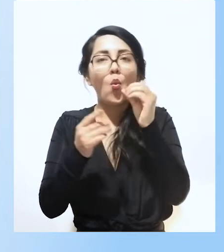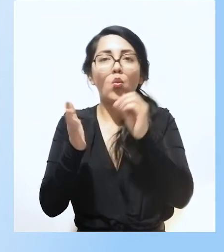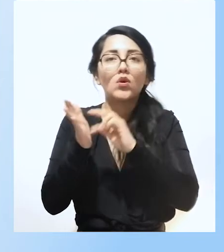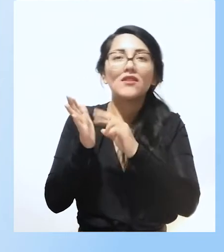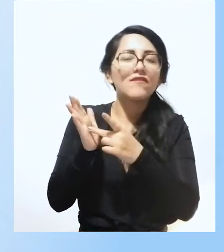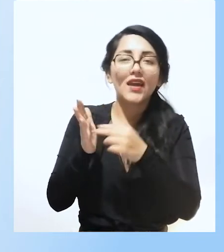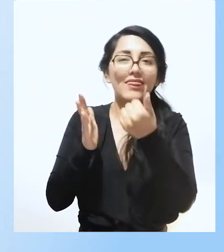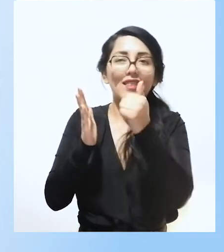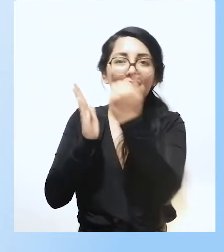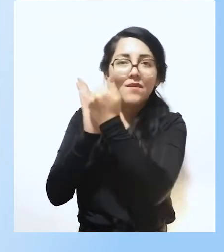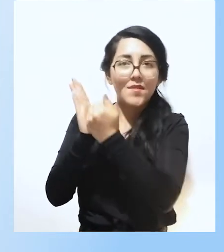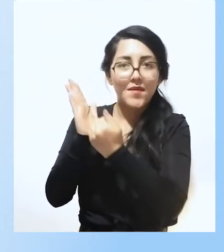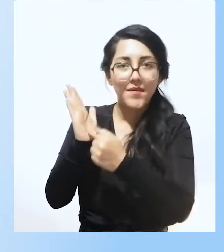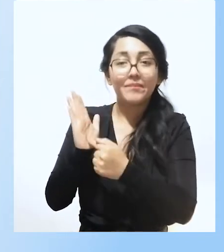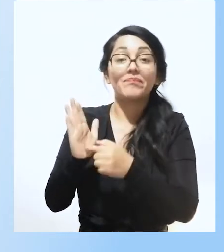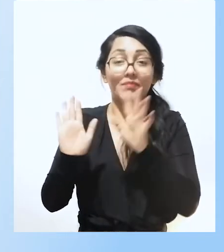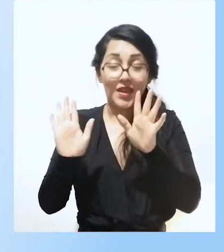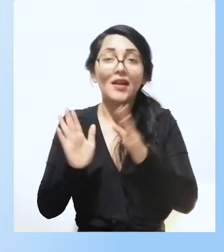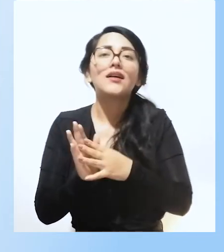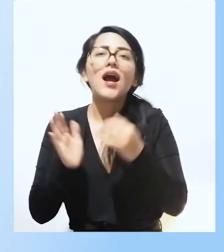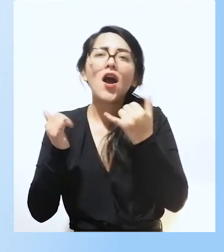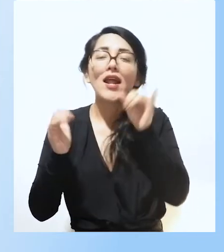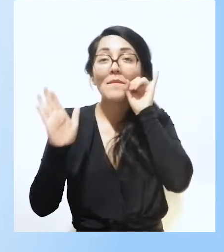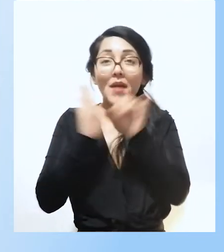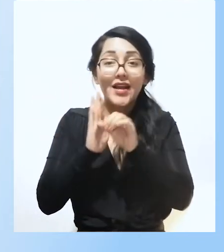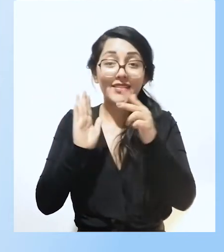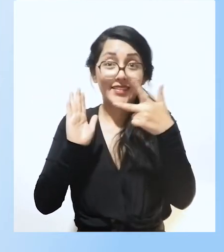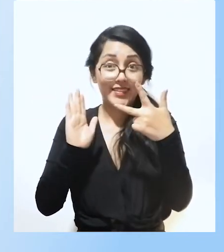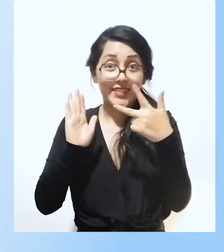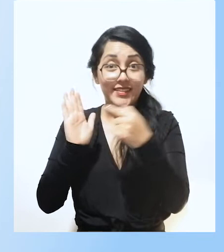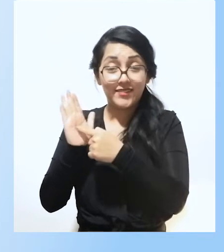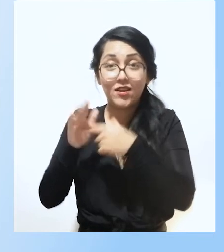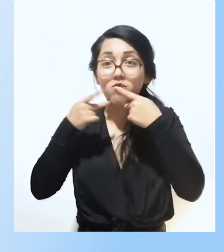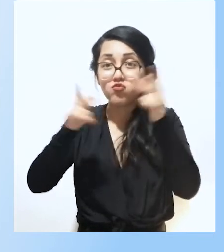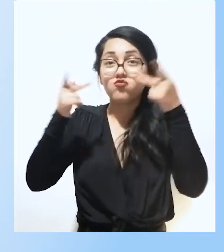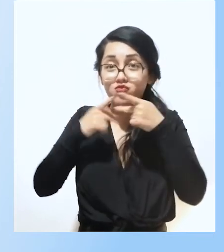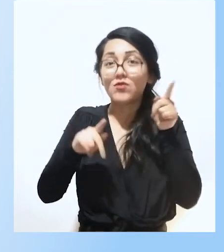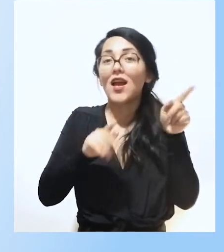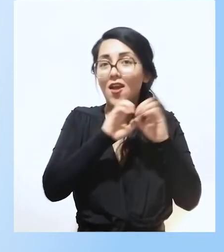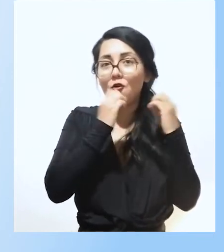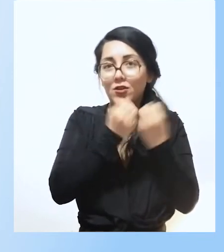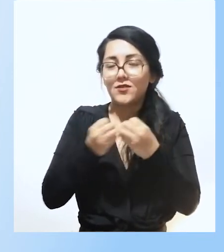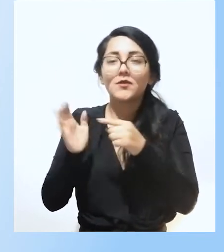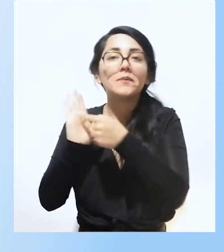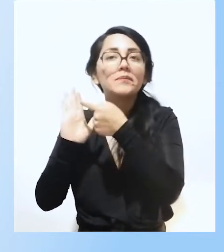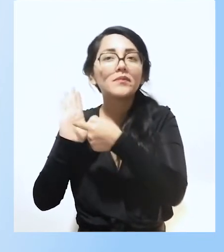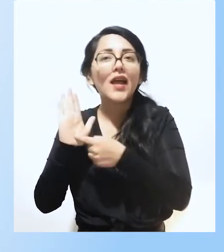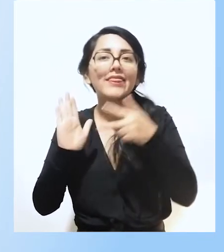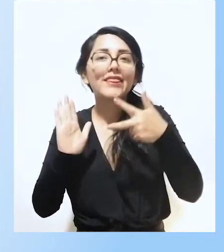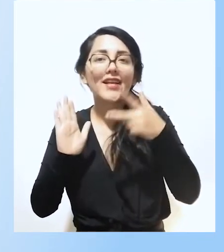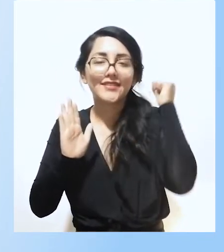botón, os voy a poner aquí 3 imágenes difundidas, como digo, por esta asociación, con 3 derechos que